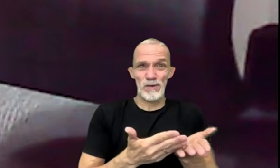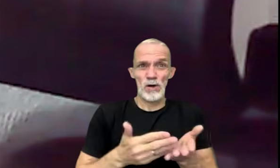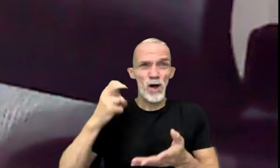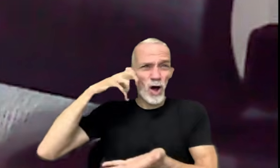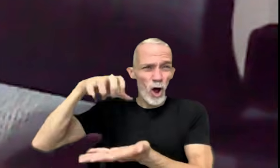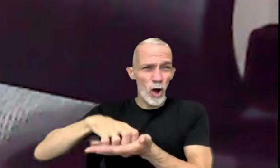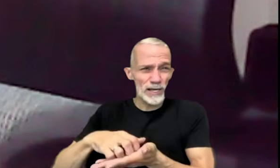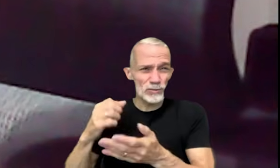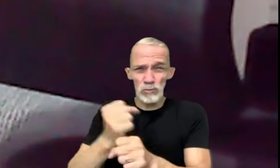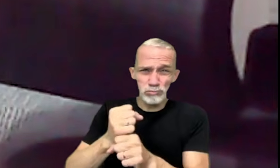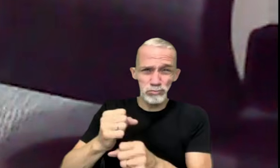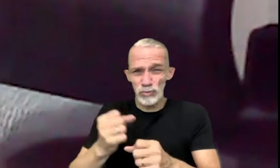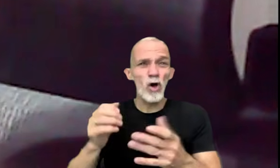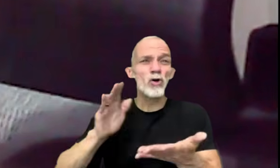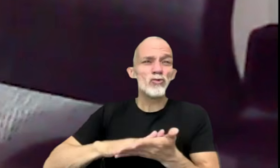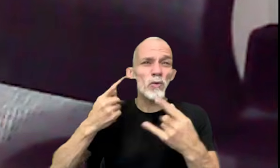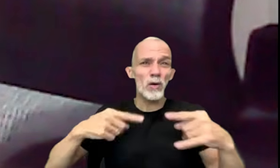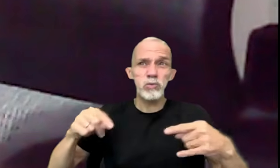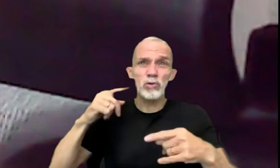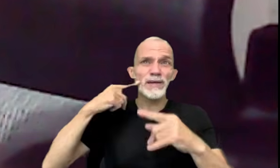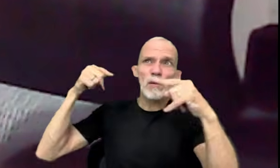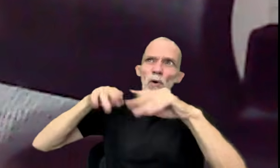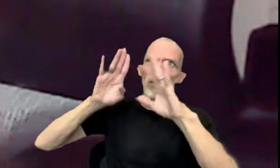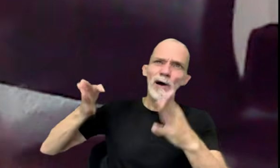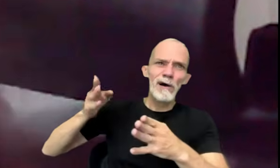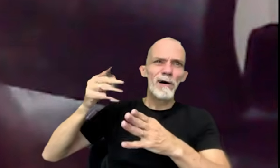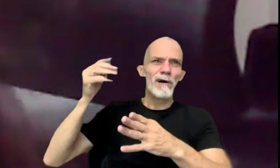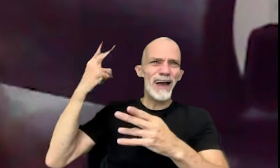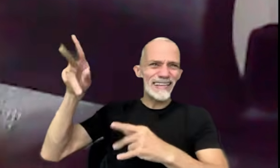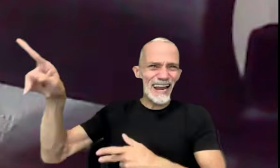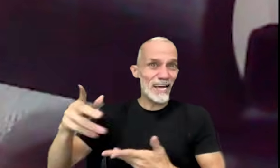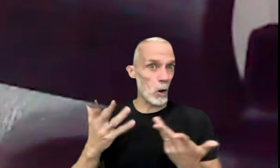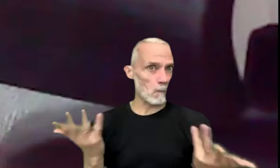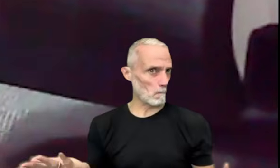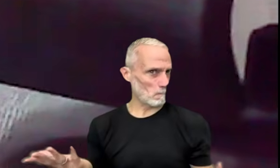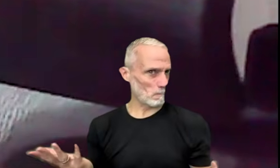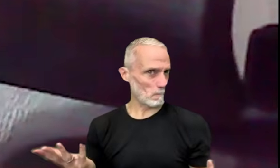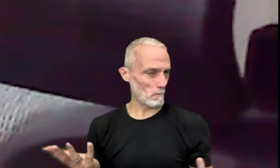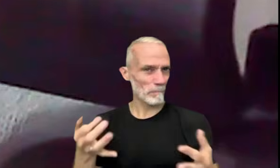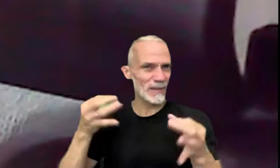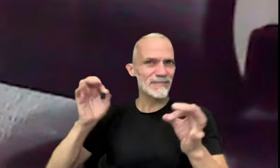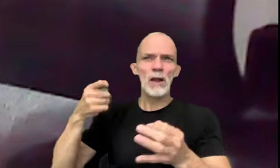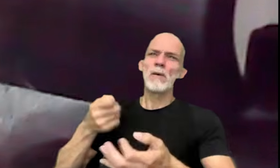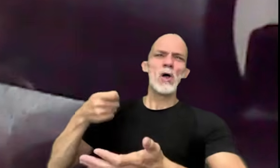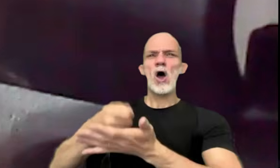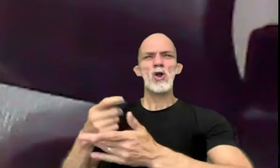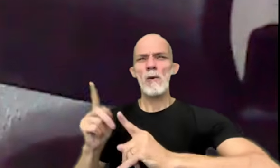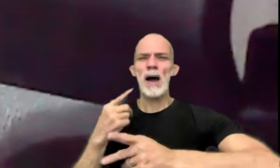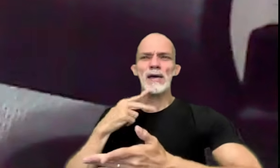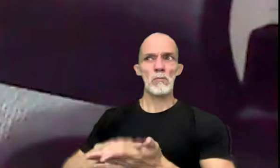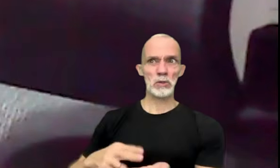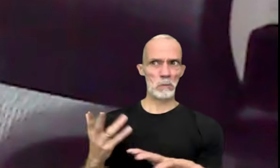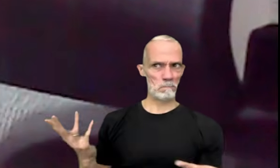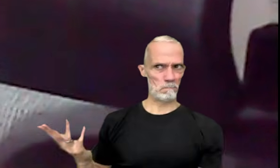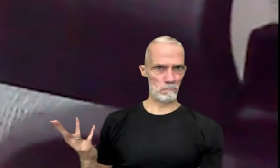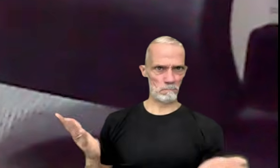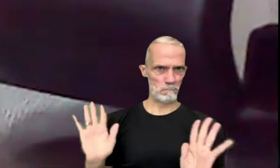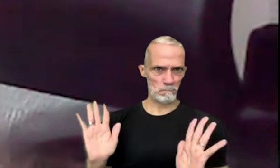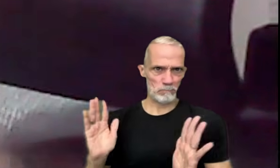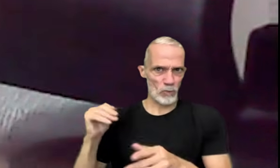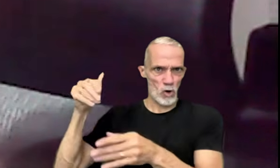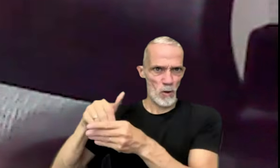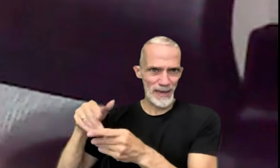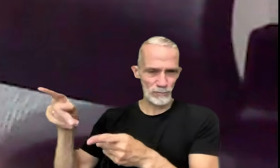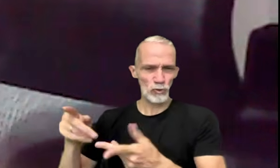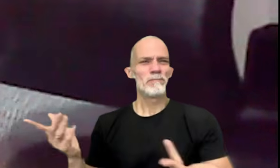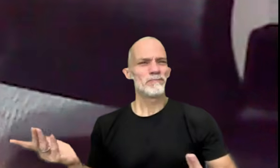país, no para fiscos extranjeros. No se puede exportar exenciones como corolario.